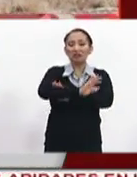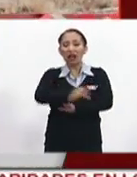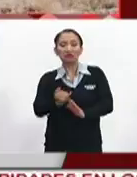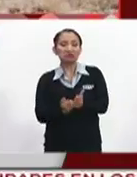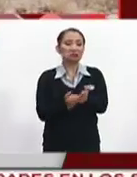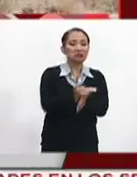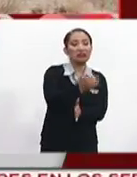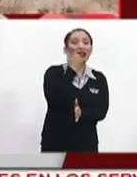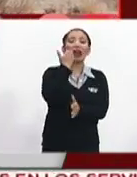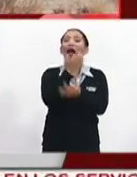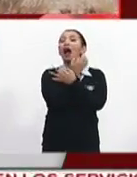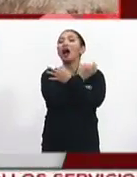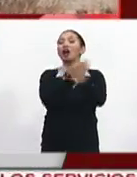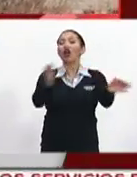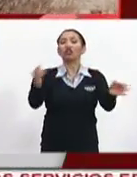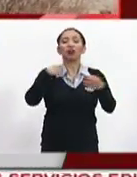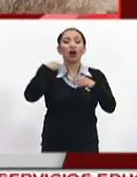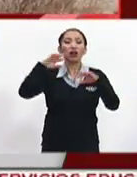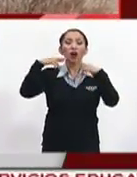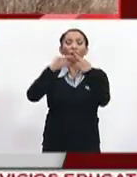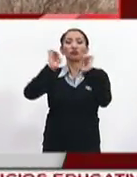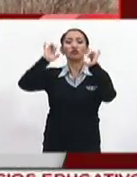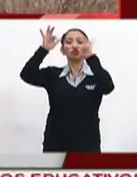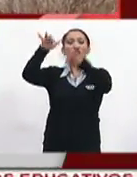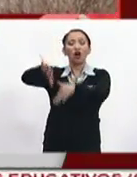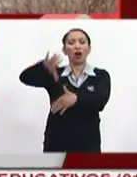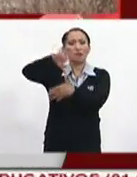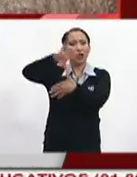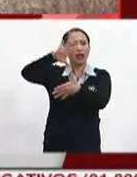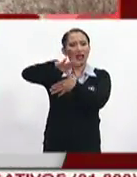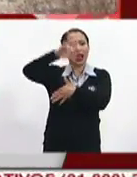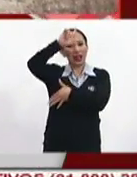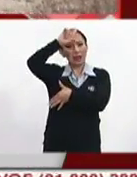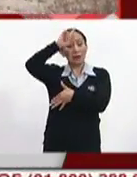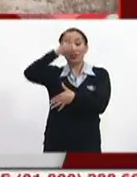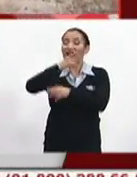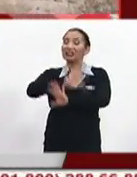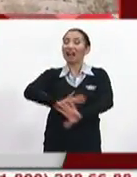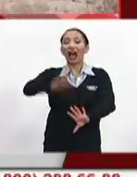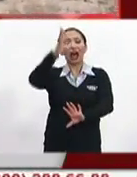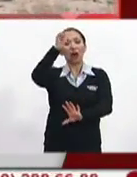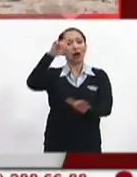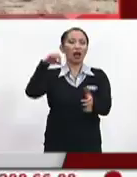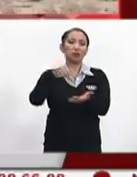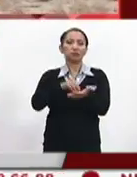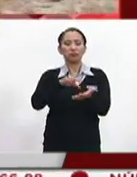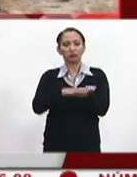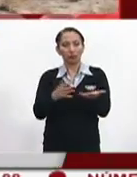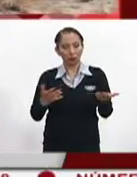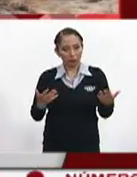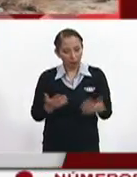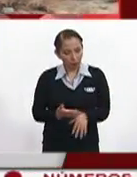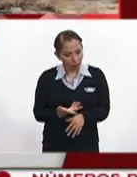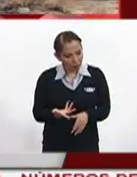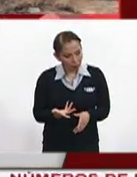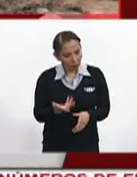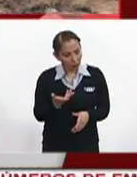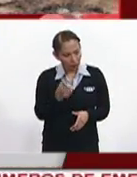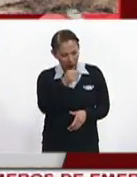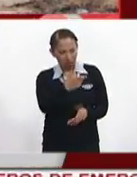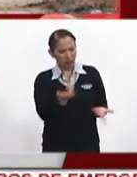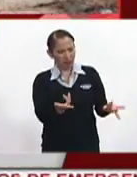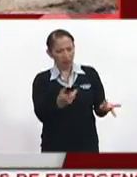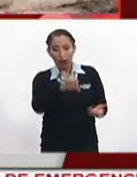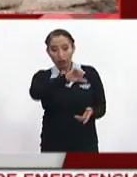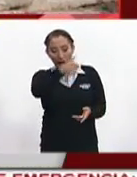que quieren hacer un anuncio en la Cumbre de las Américas en Lima la próxima semana donde digan ya hay acuerdo. Y al mismo tiempo que te manda esta señal,